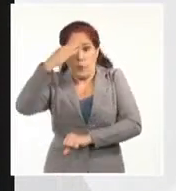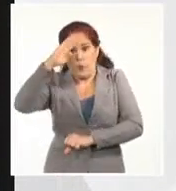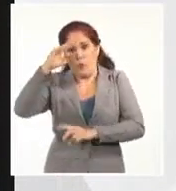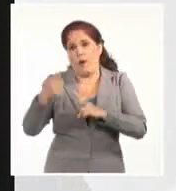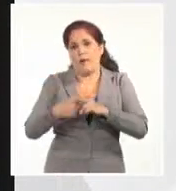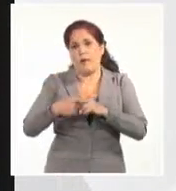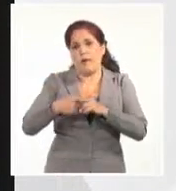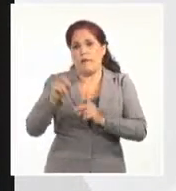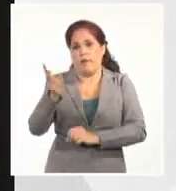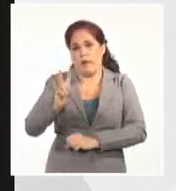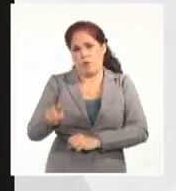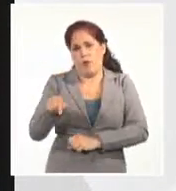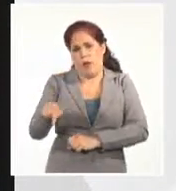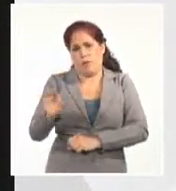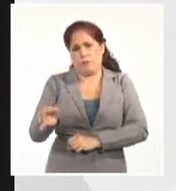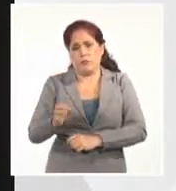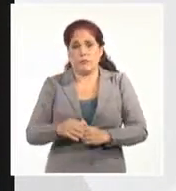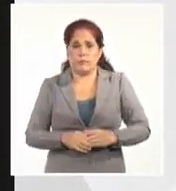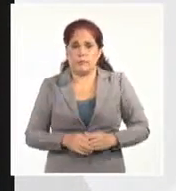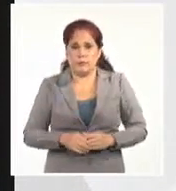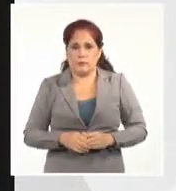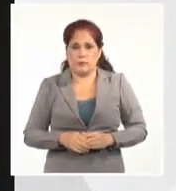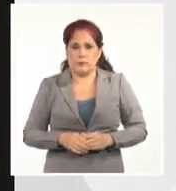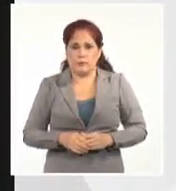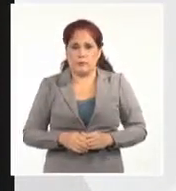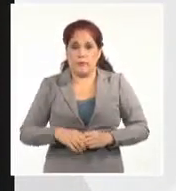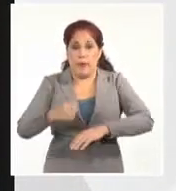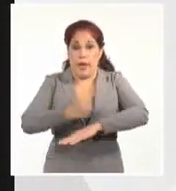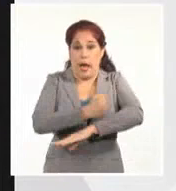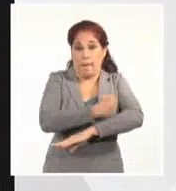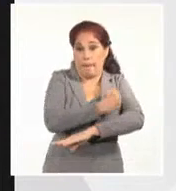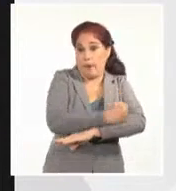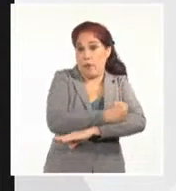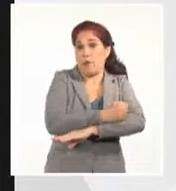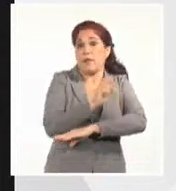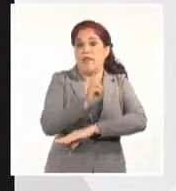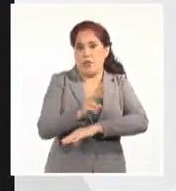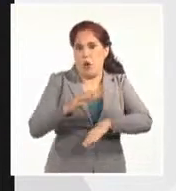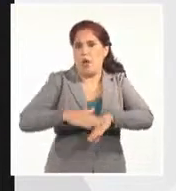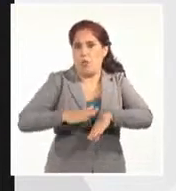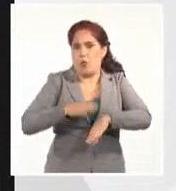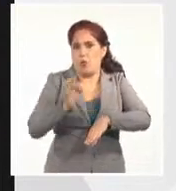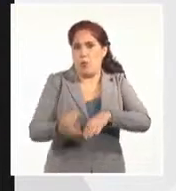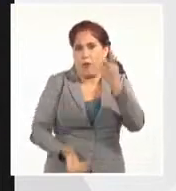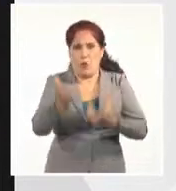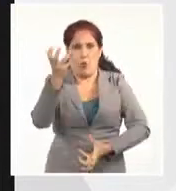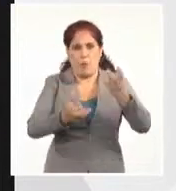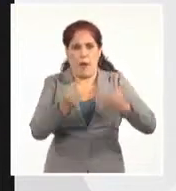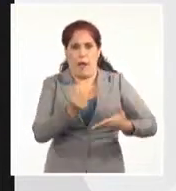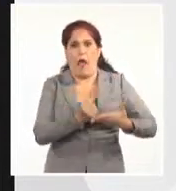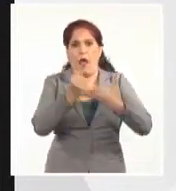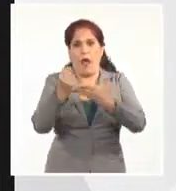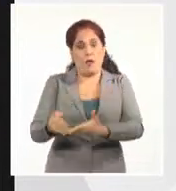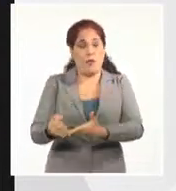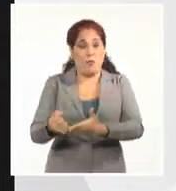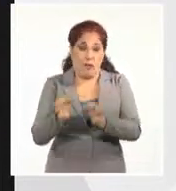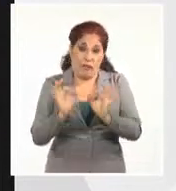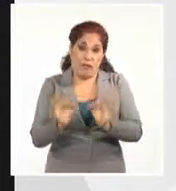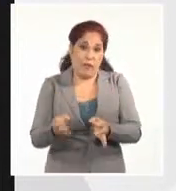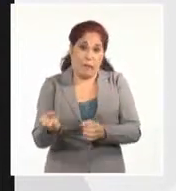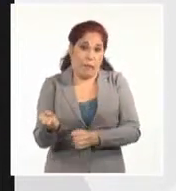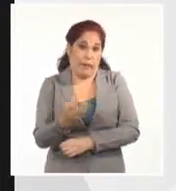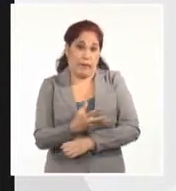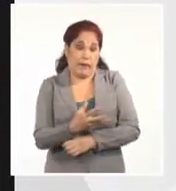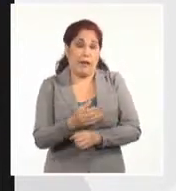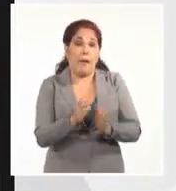incluso se vio el hecho de que se quemó un camión y acusaron al gobierno de Venezuela de quemar la ayuda humanitaria cuando el New York Times